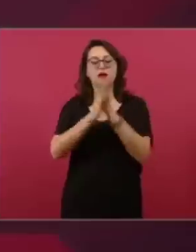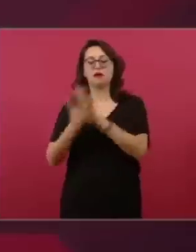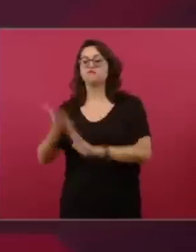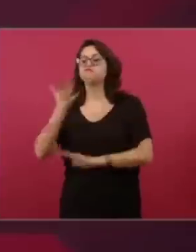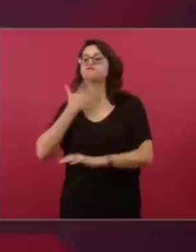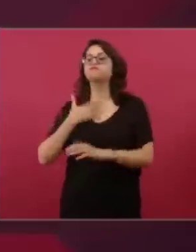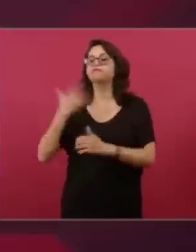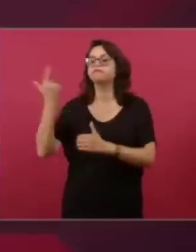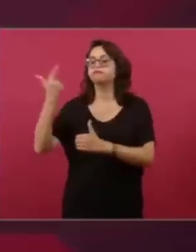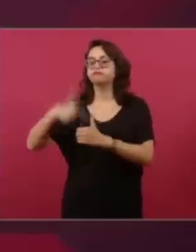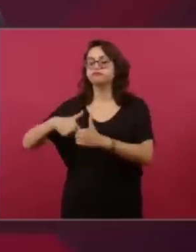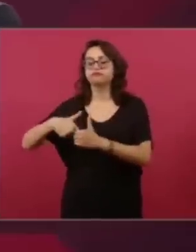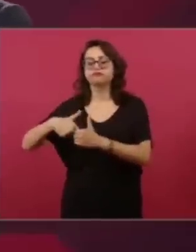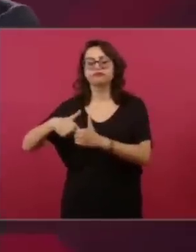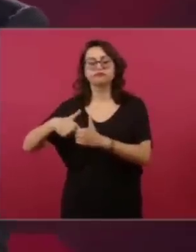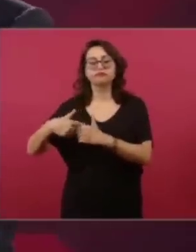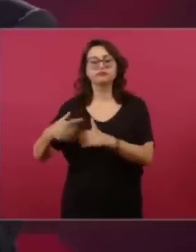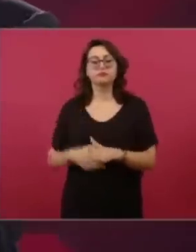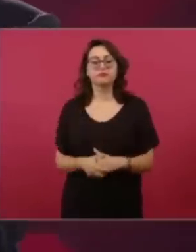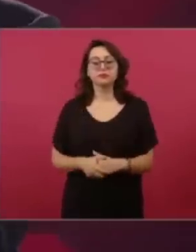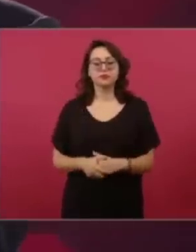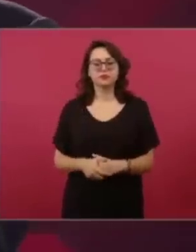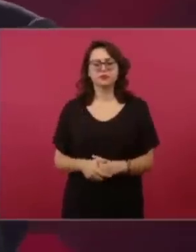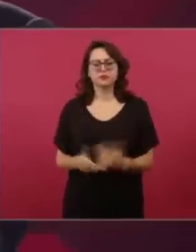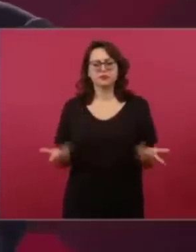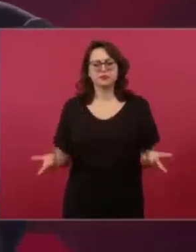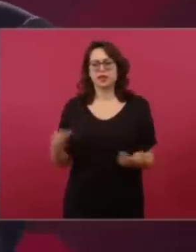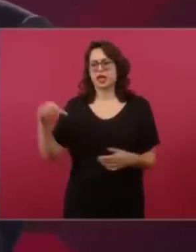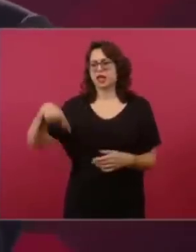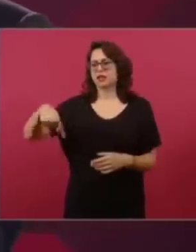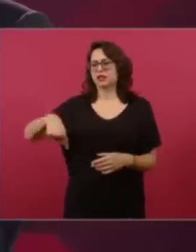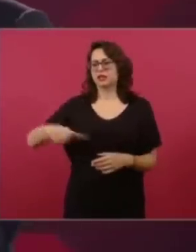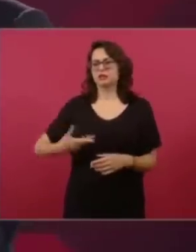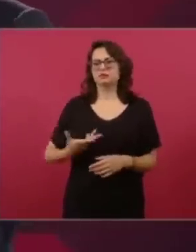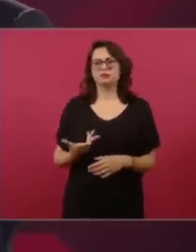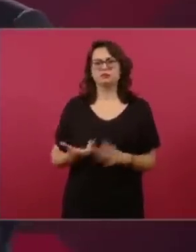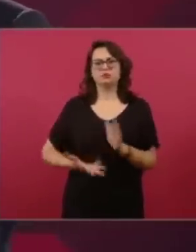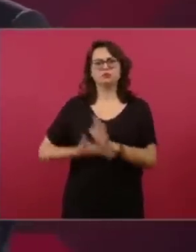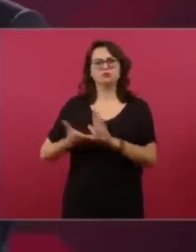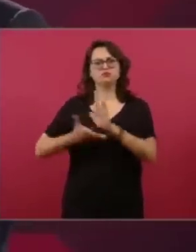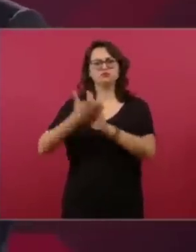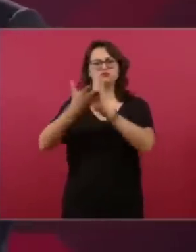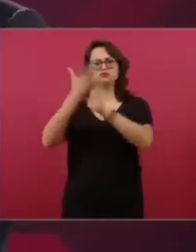llevábamos sin construir una refinería en México?